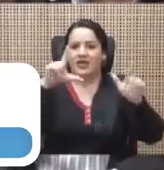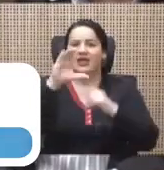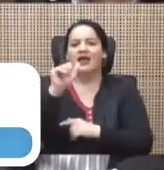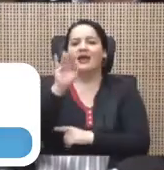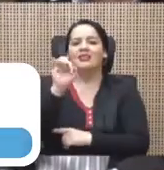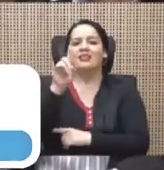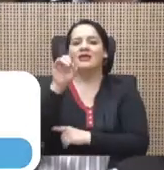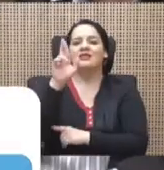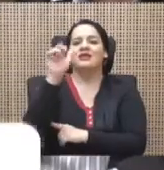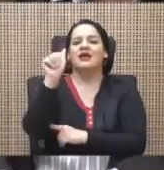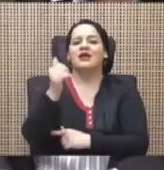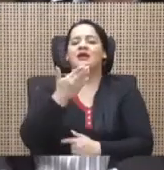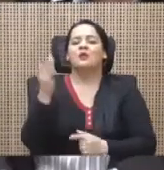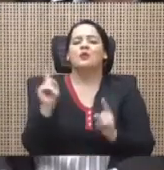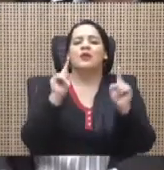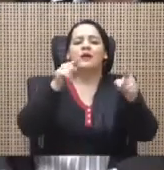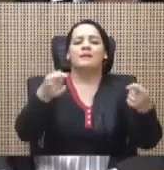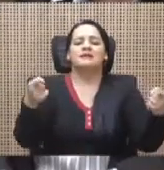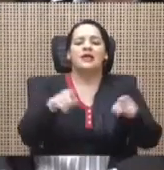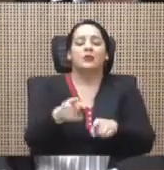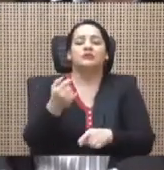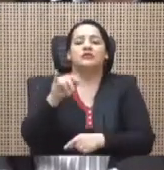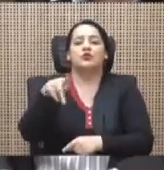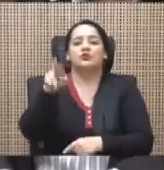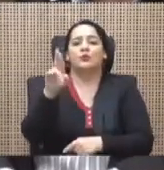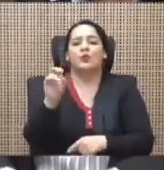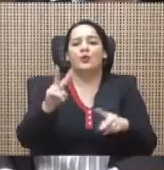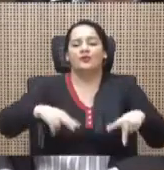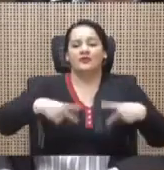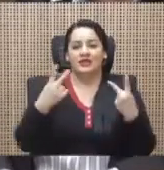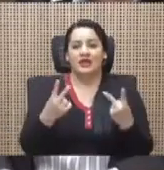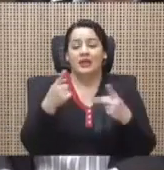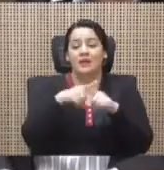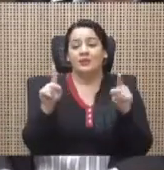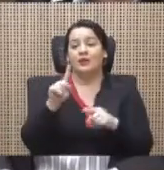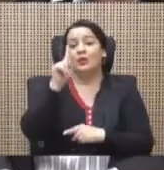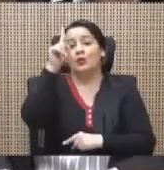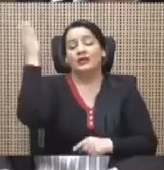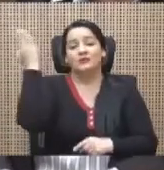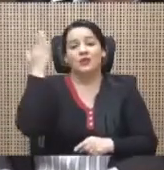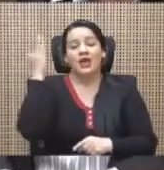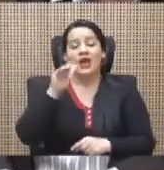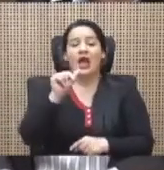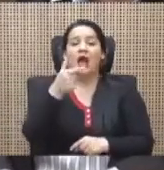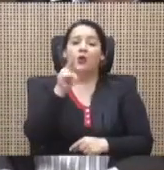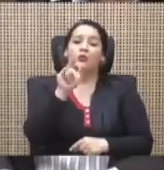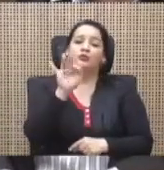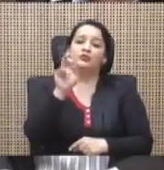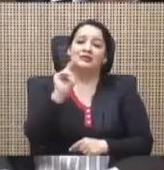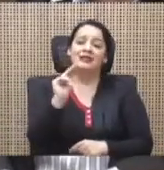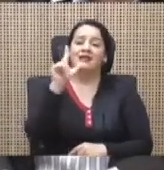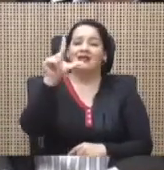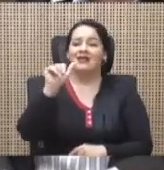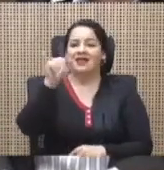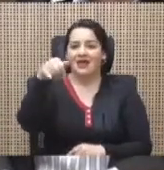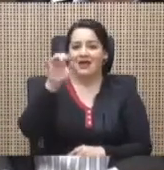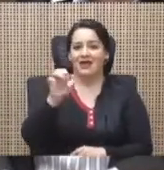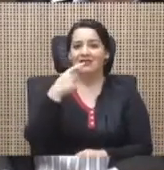pasado si hubieran sido los Provida? Precisamente en una de sus conferencias, Agustín Laje dijo estas palabras, y